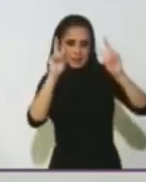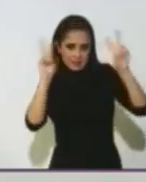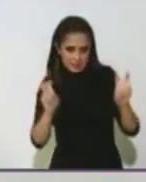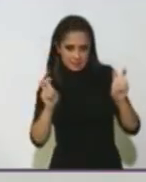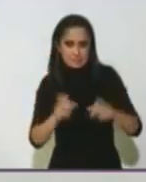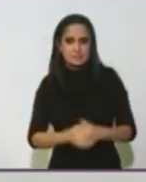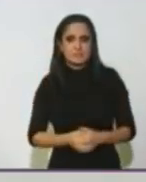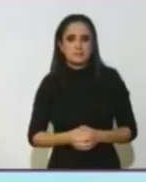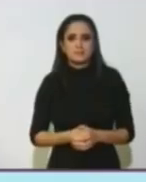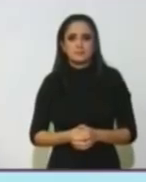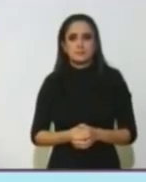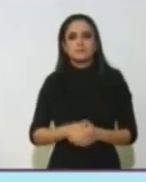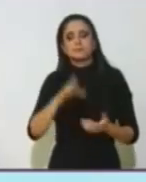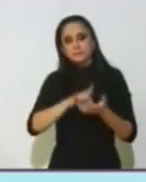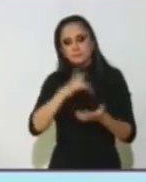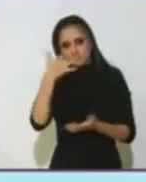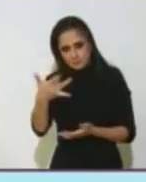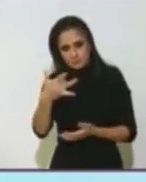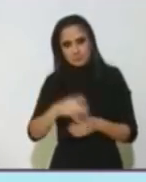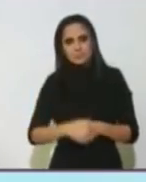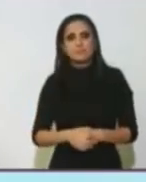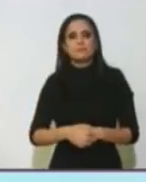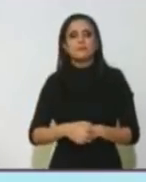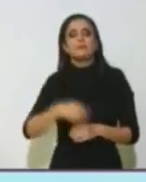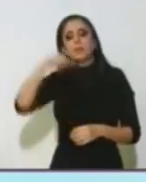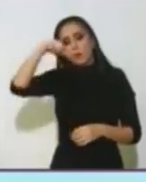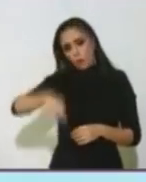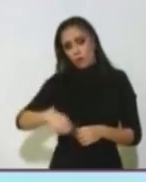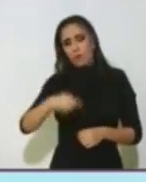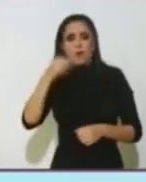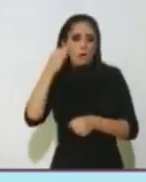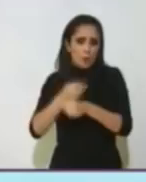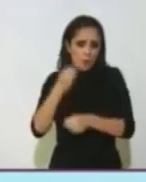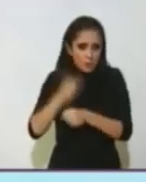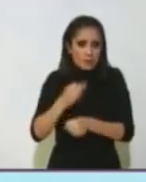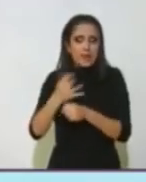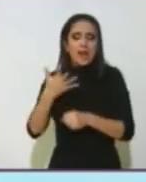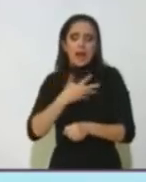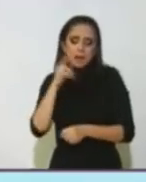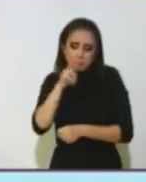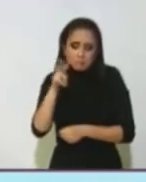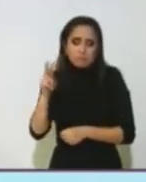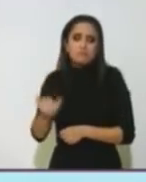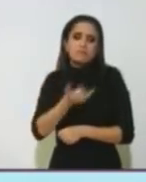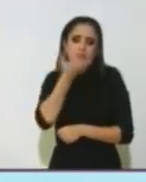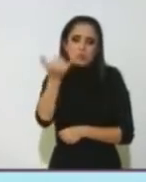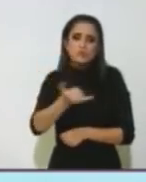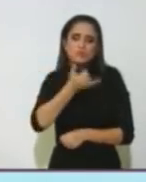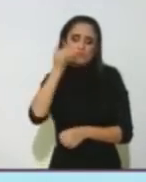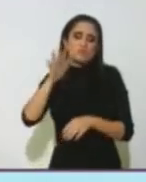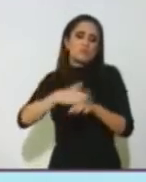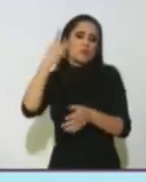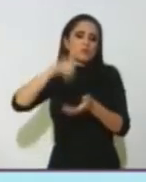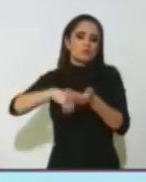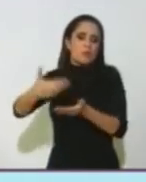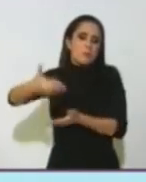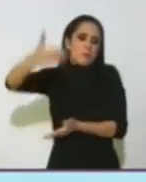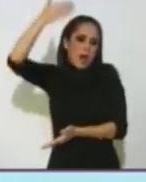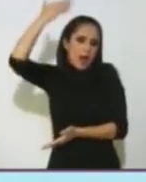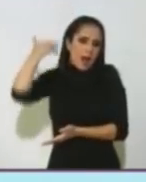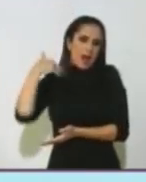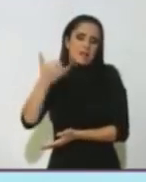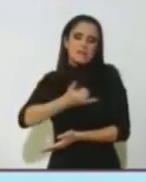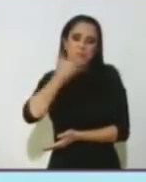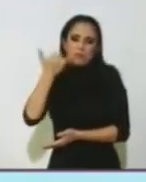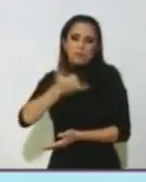sustentabilidad muchas gracias es obvio que hoy estamos padeciendo los errores del pasado por eso estoy obligada a reiterar que